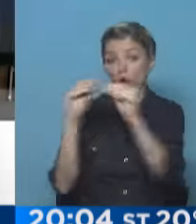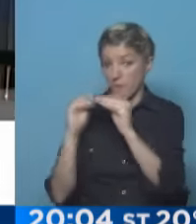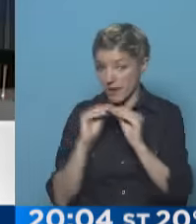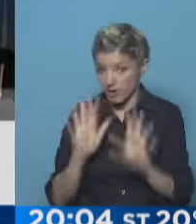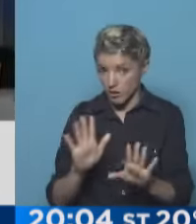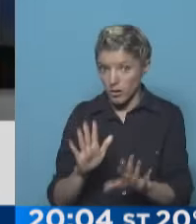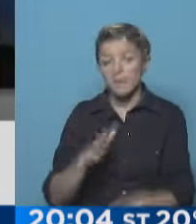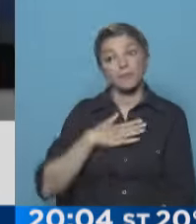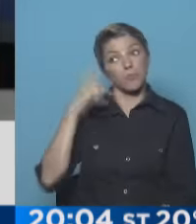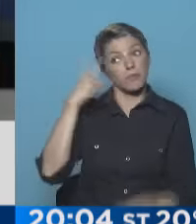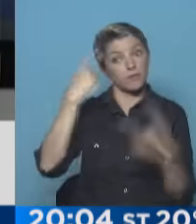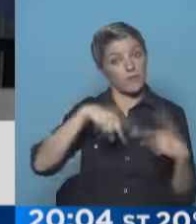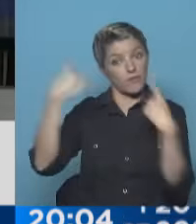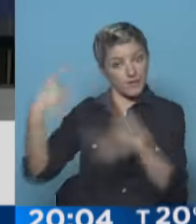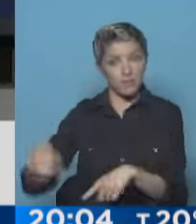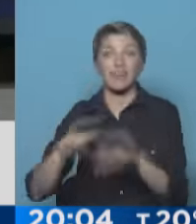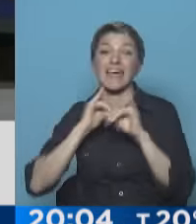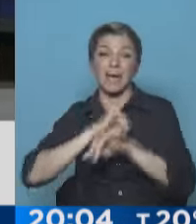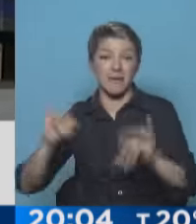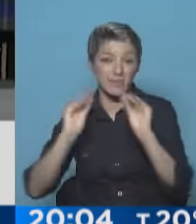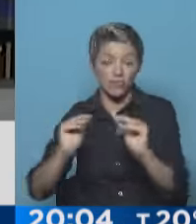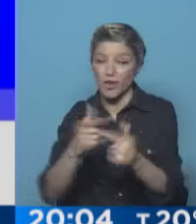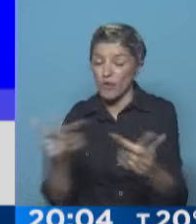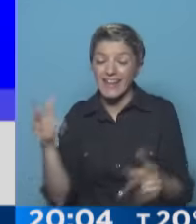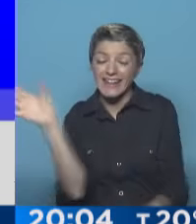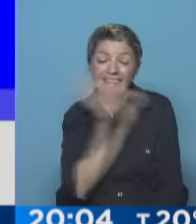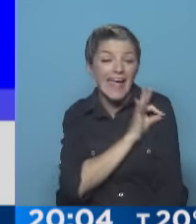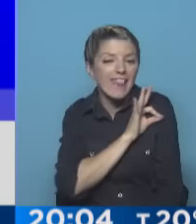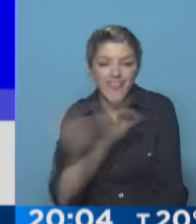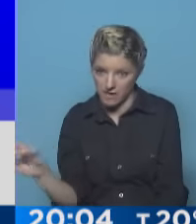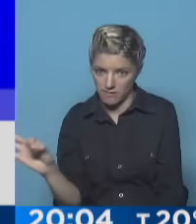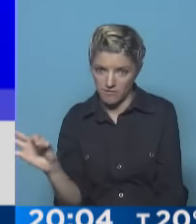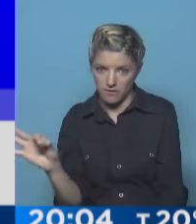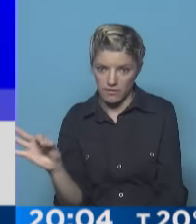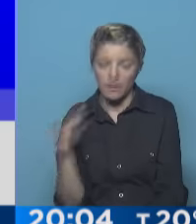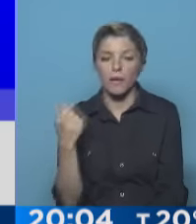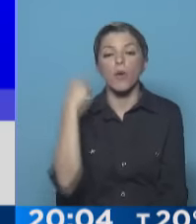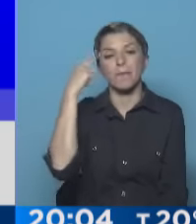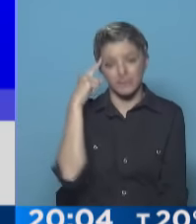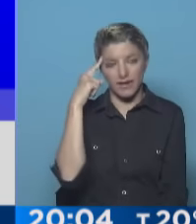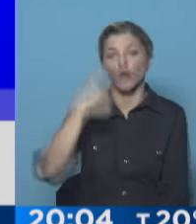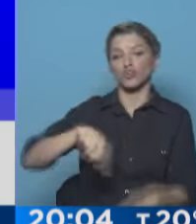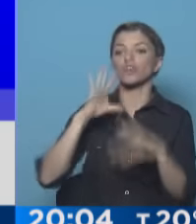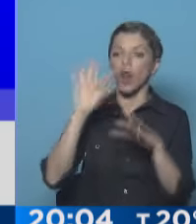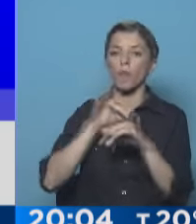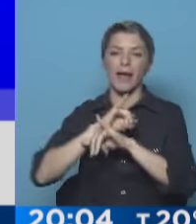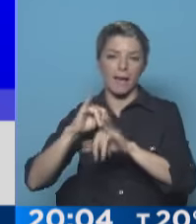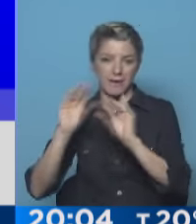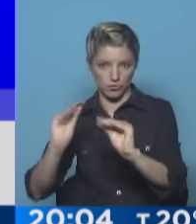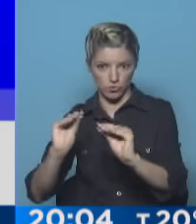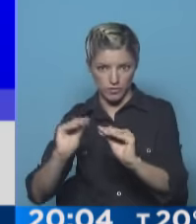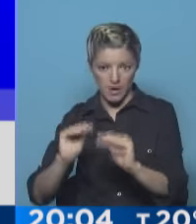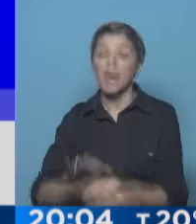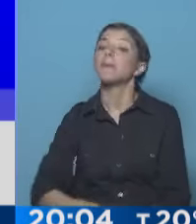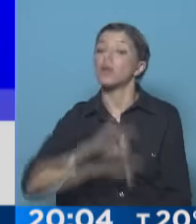pero pero no coincido para nada porque no existe campaña sucia nada absolutamente nada que pueda considerarse campaña sucia lo que hay